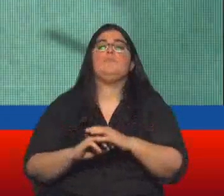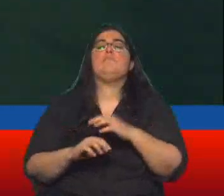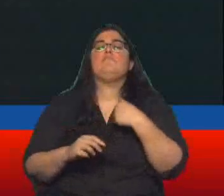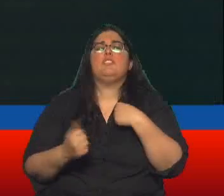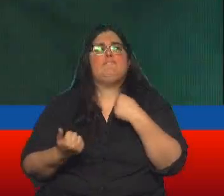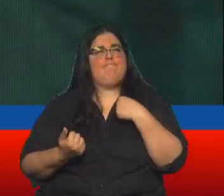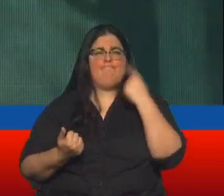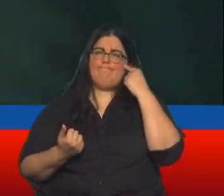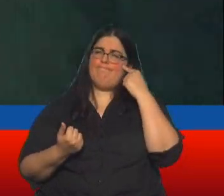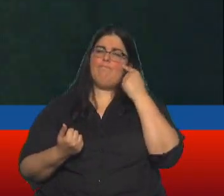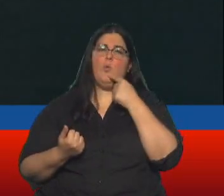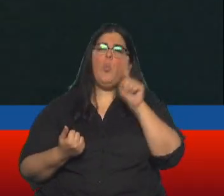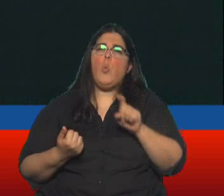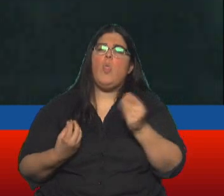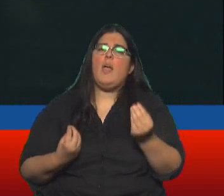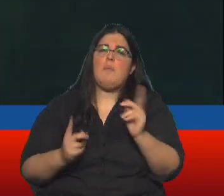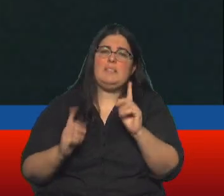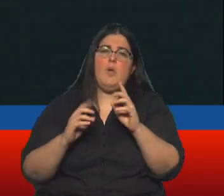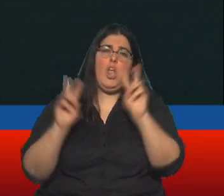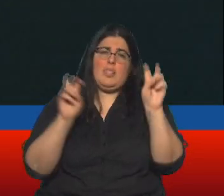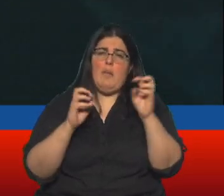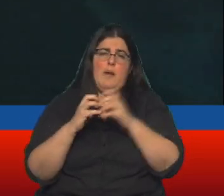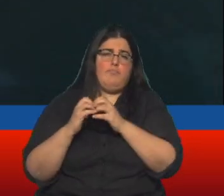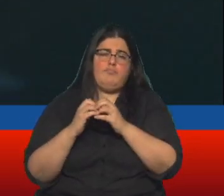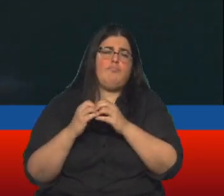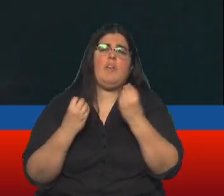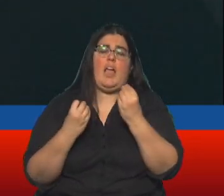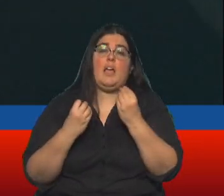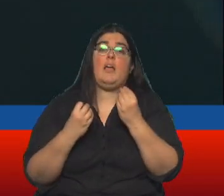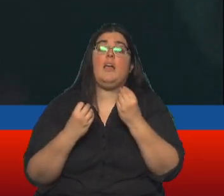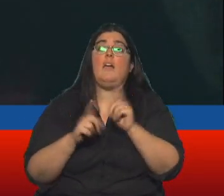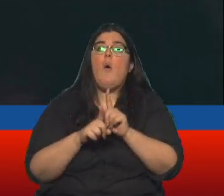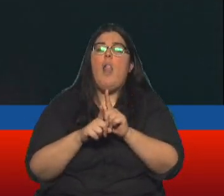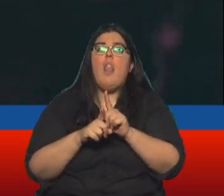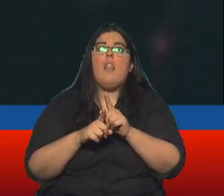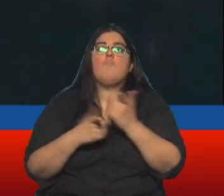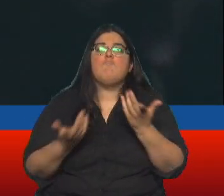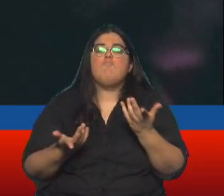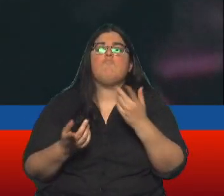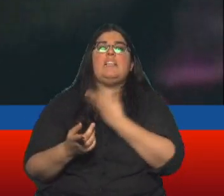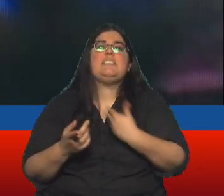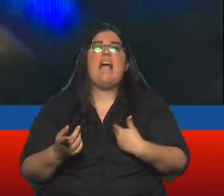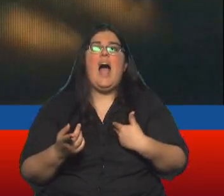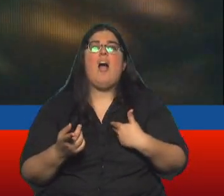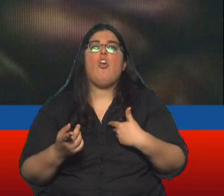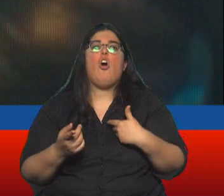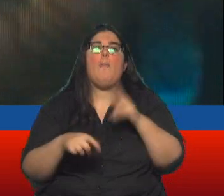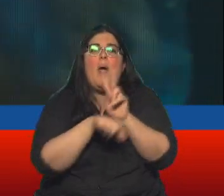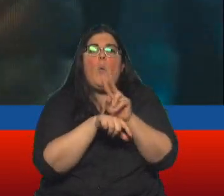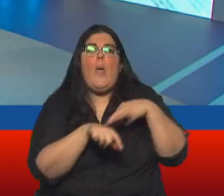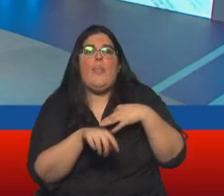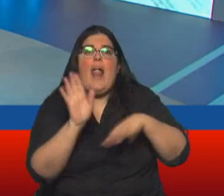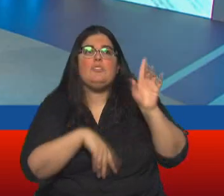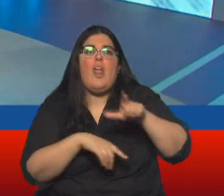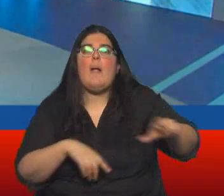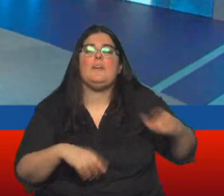desde mi punto de vista, la cuestión que se está debatiendo en esto como tema de fondo es hasta dónde puede llegar el Estado para cuidar la vida de la mayoría de las